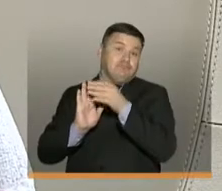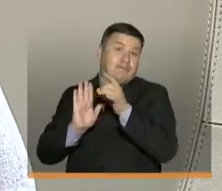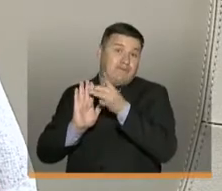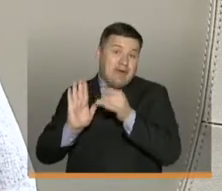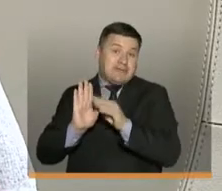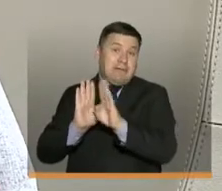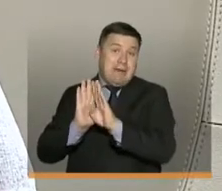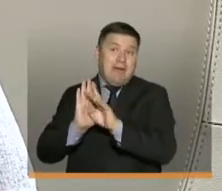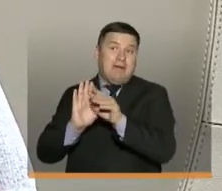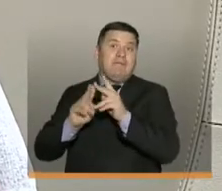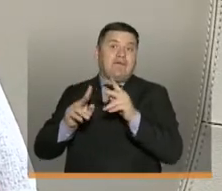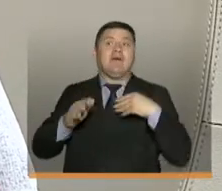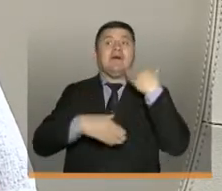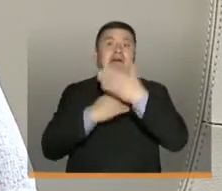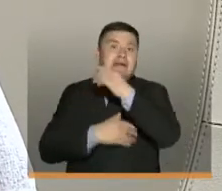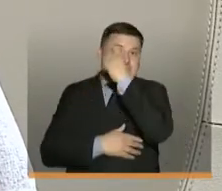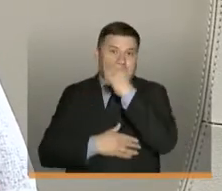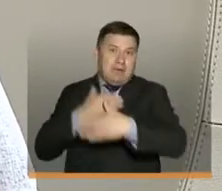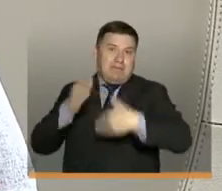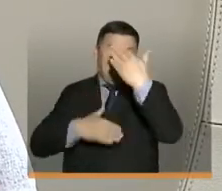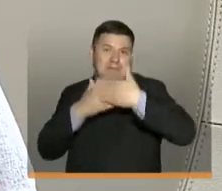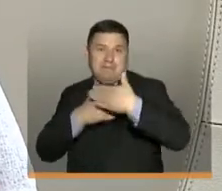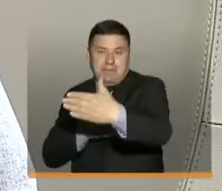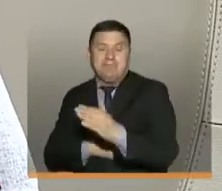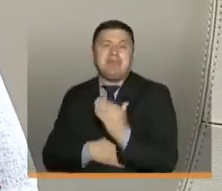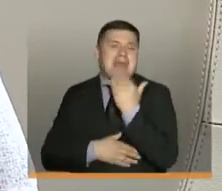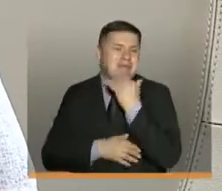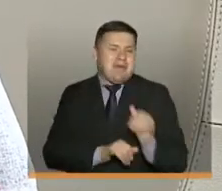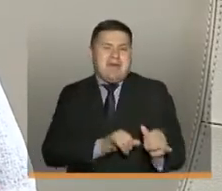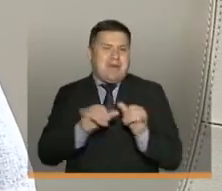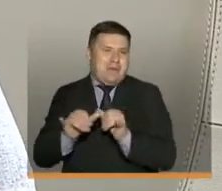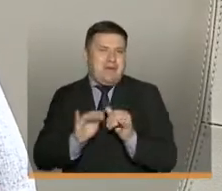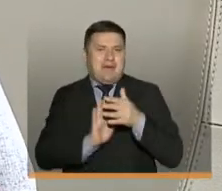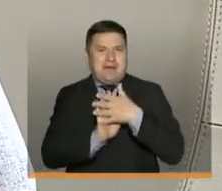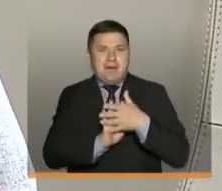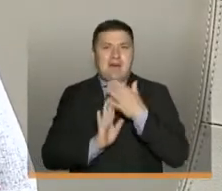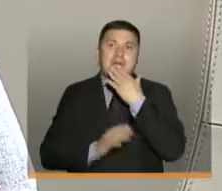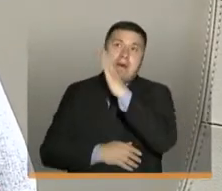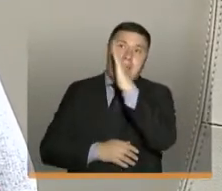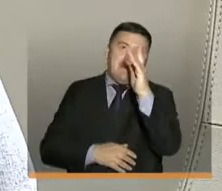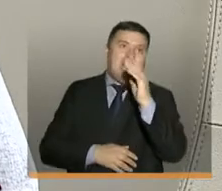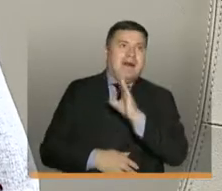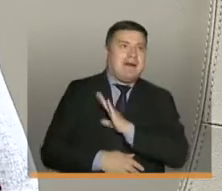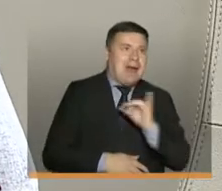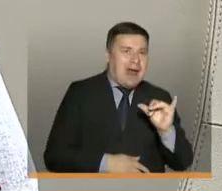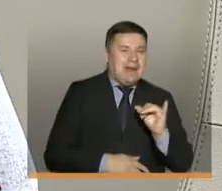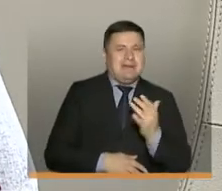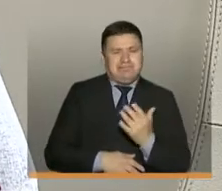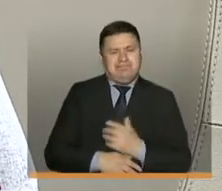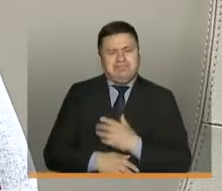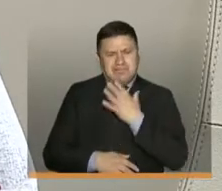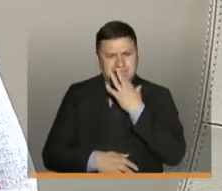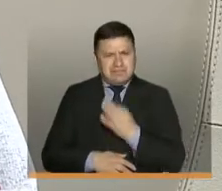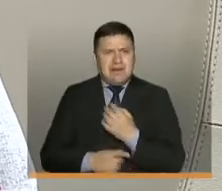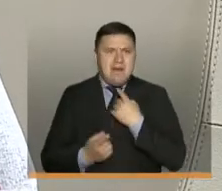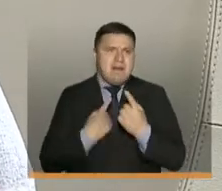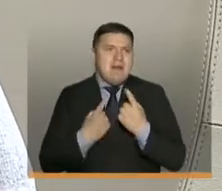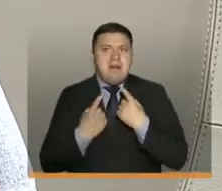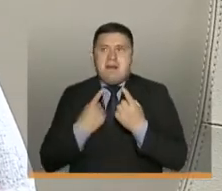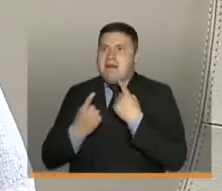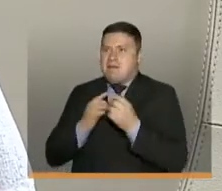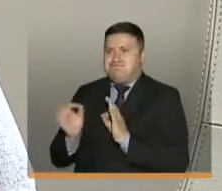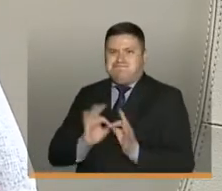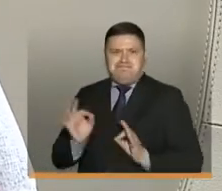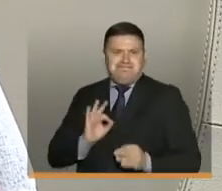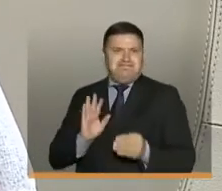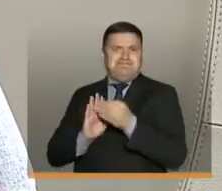en permanente diálogo con la Secretaría de Educación, por poner el mismo ejemplo, que es escalable a Barranquilla, a Cali, de tener de verdad esta conversación, primero